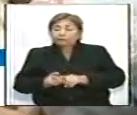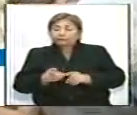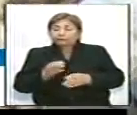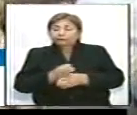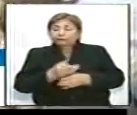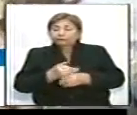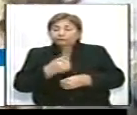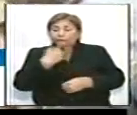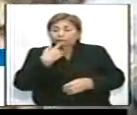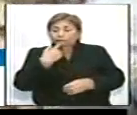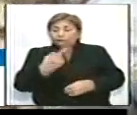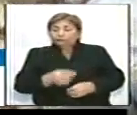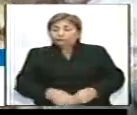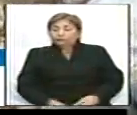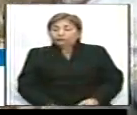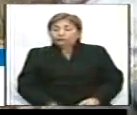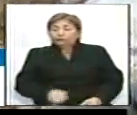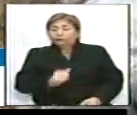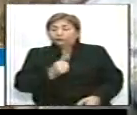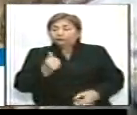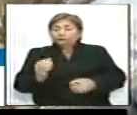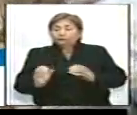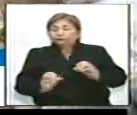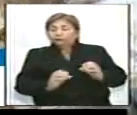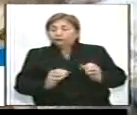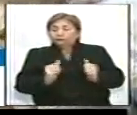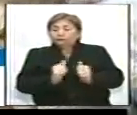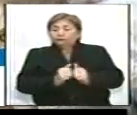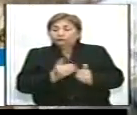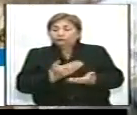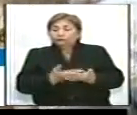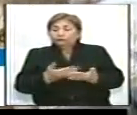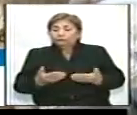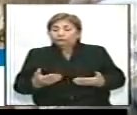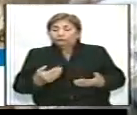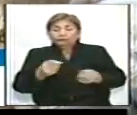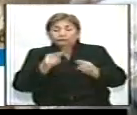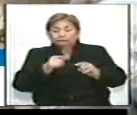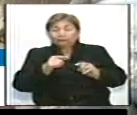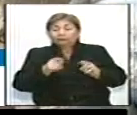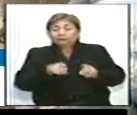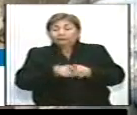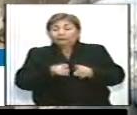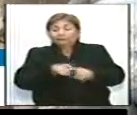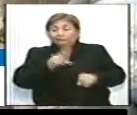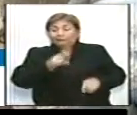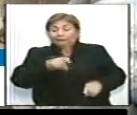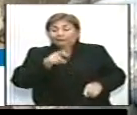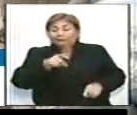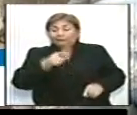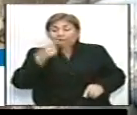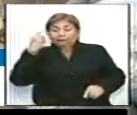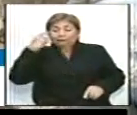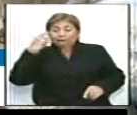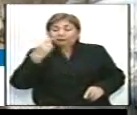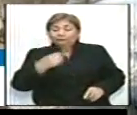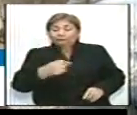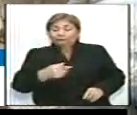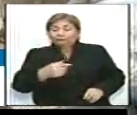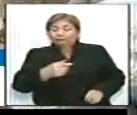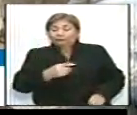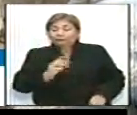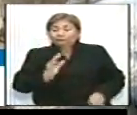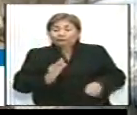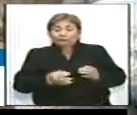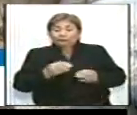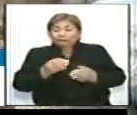ha manifestado otros actores más que tendrían que participar. Ahí también sería necesario, creo que si no